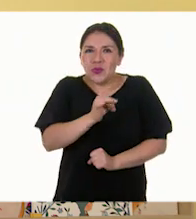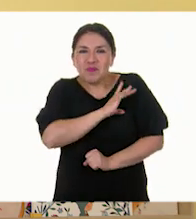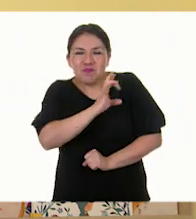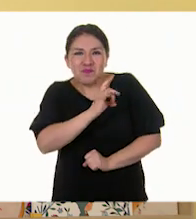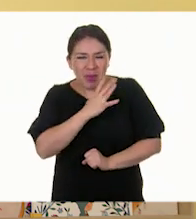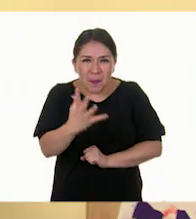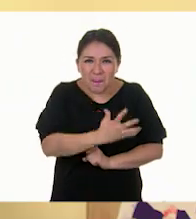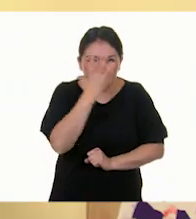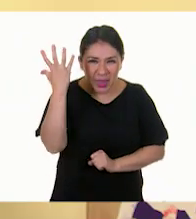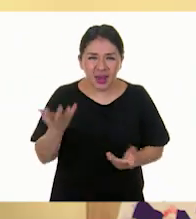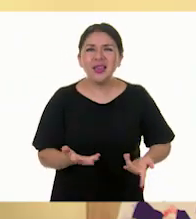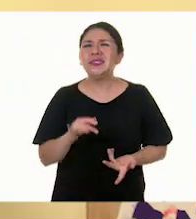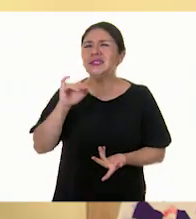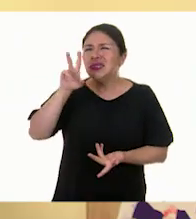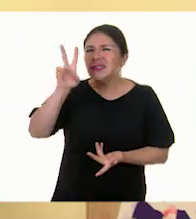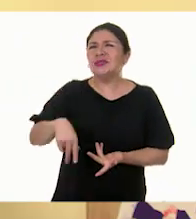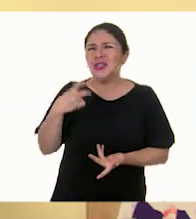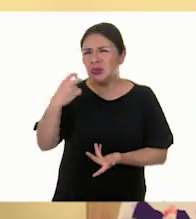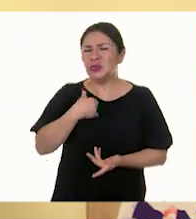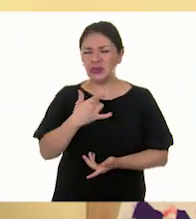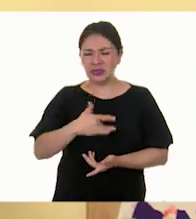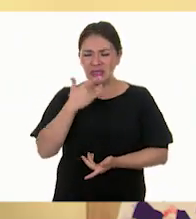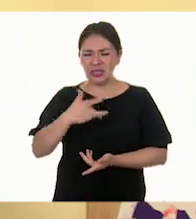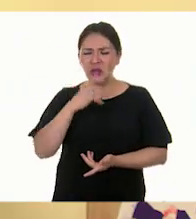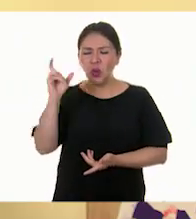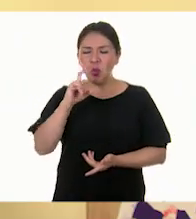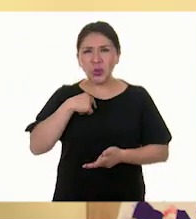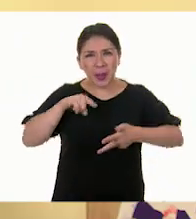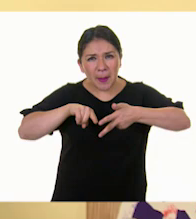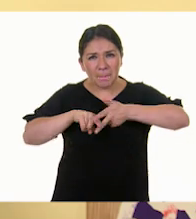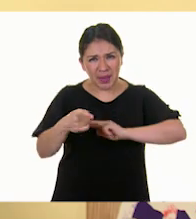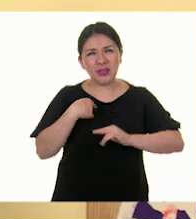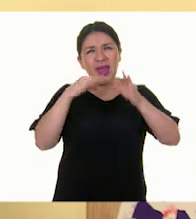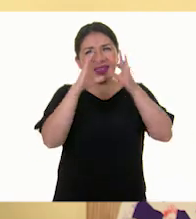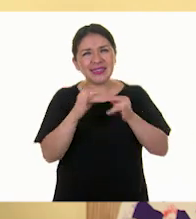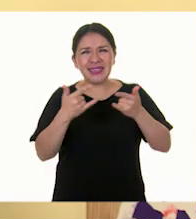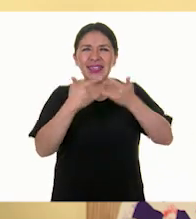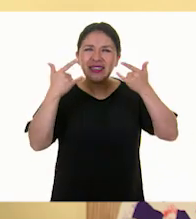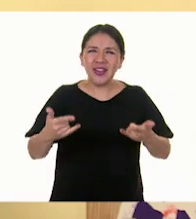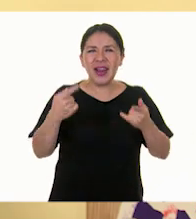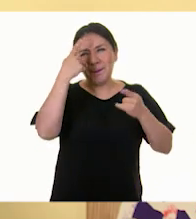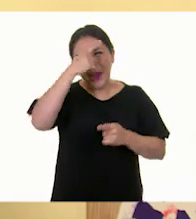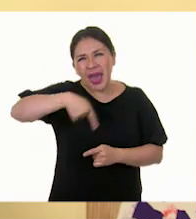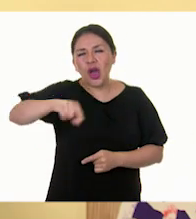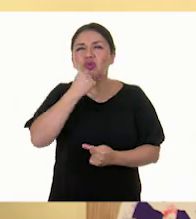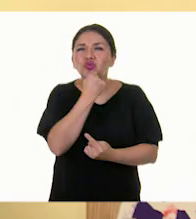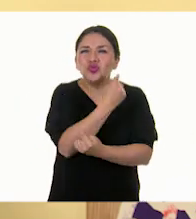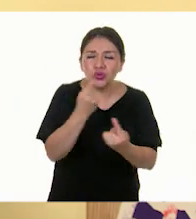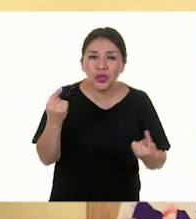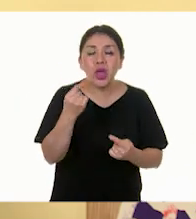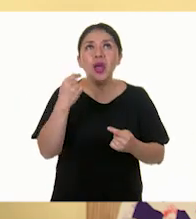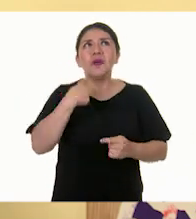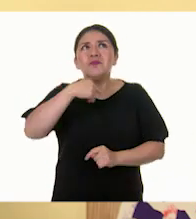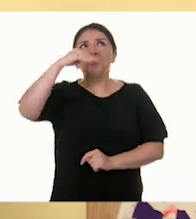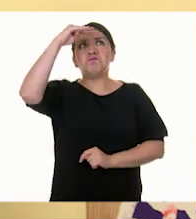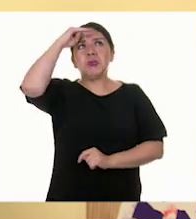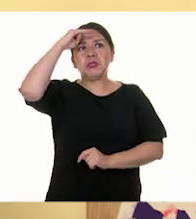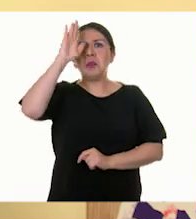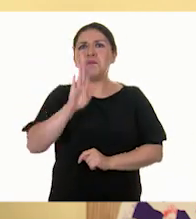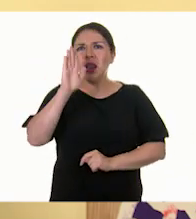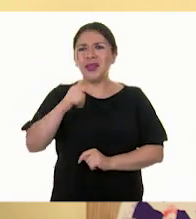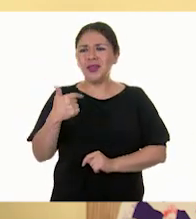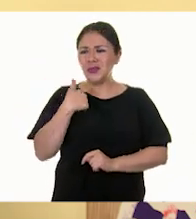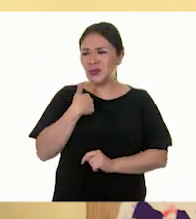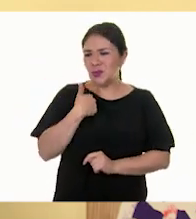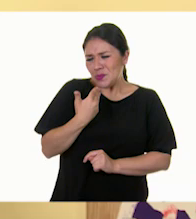o pena. Sí, Lili, eso sentía yo cuando iniciaba a contarle cuentos a las niñas y a los niños. Hasta llegué a pensar que no era buena en